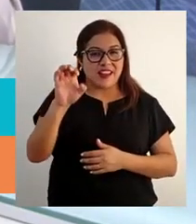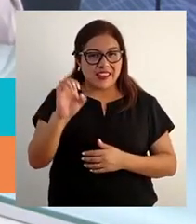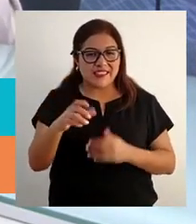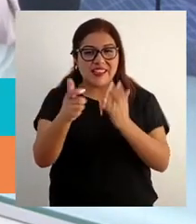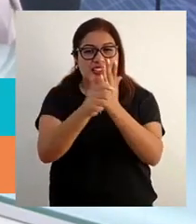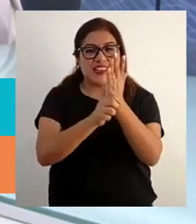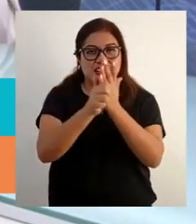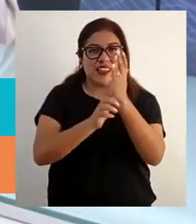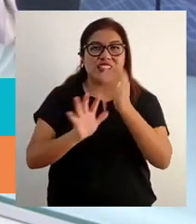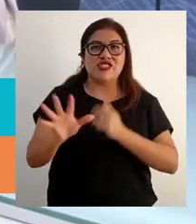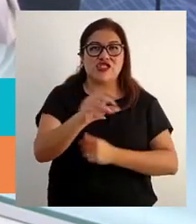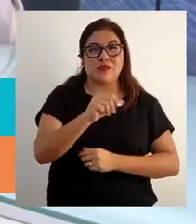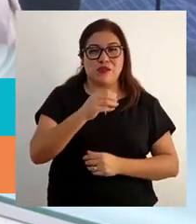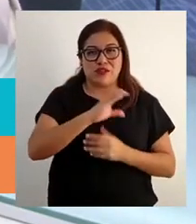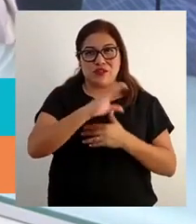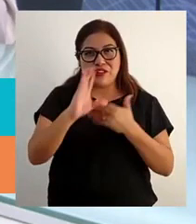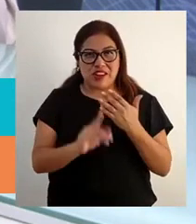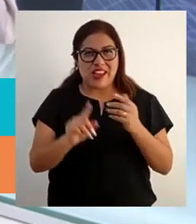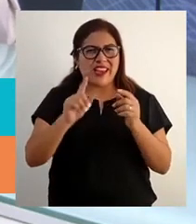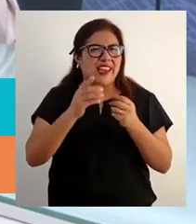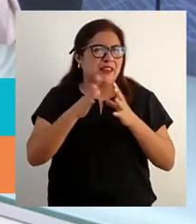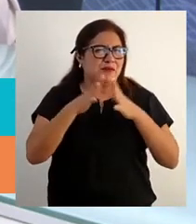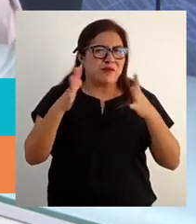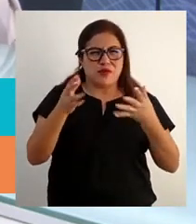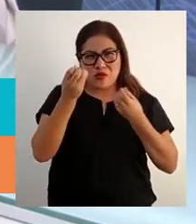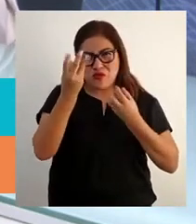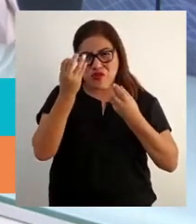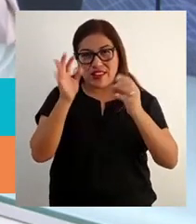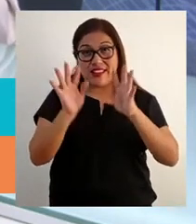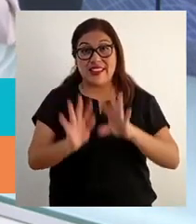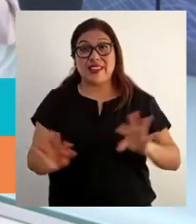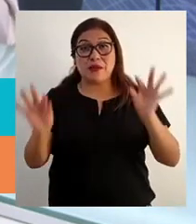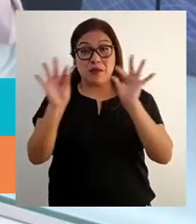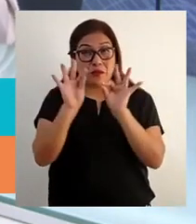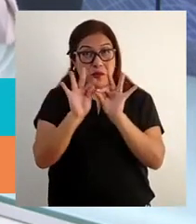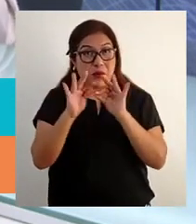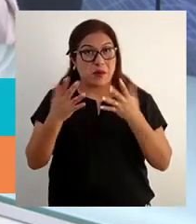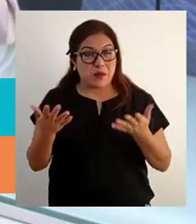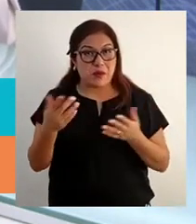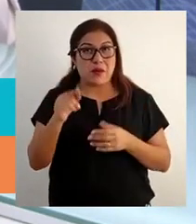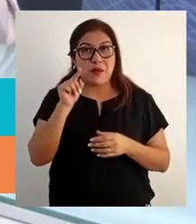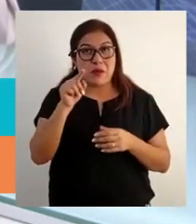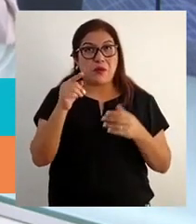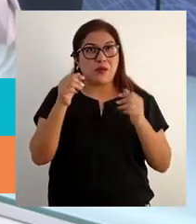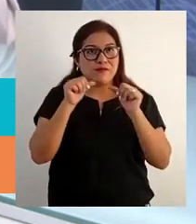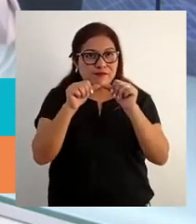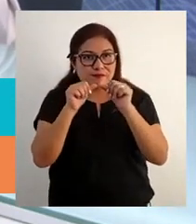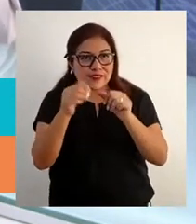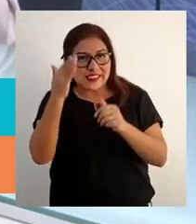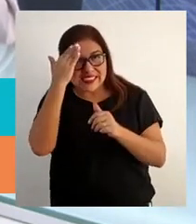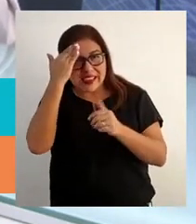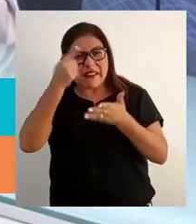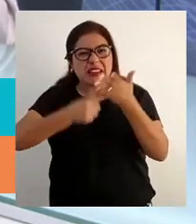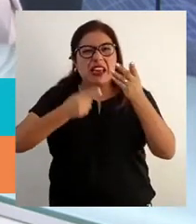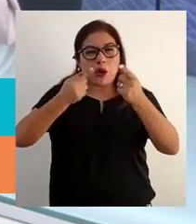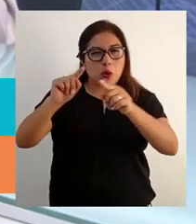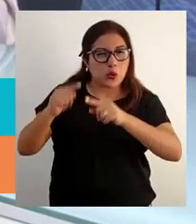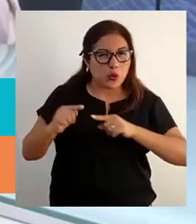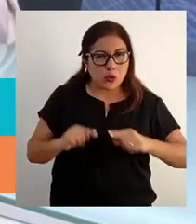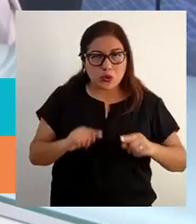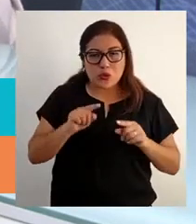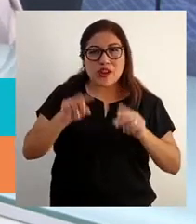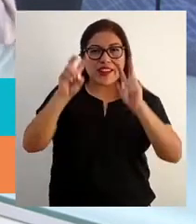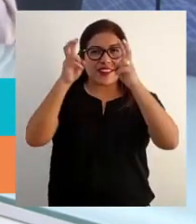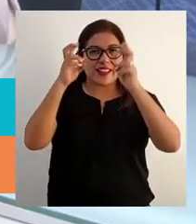Somos con Adis y mucha información valiosísima para estar al día con lo que ocurre en el tema de